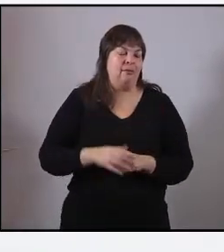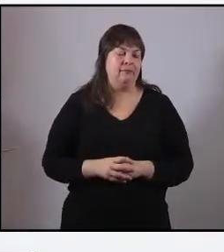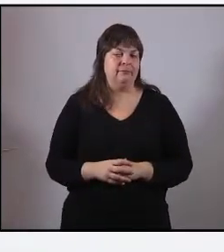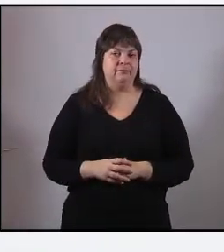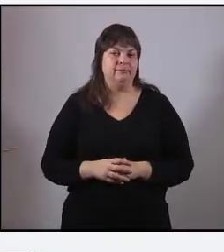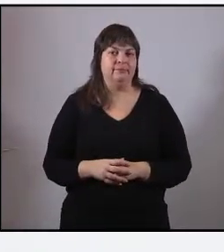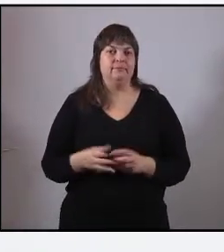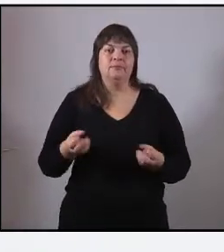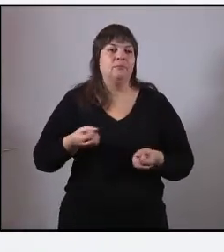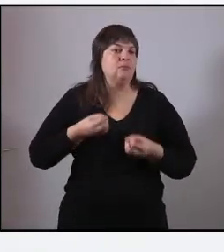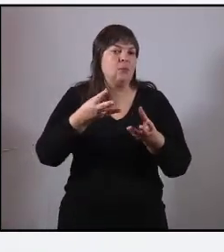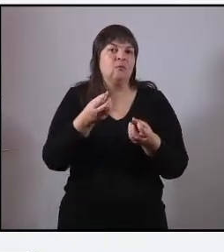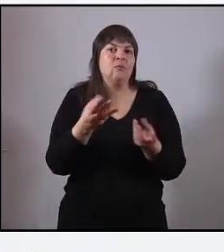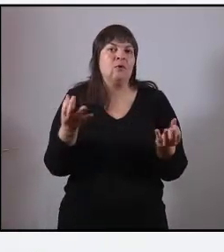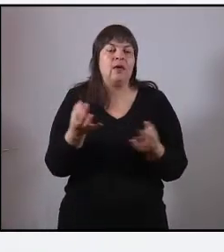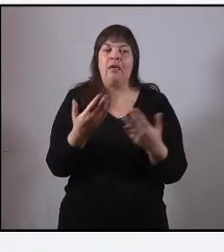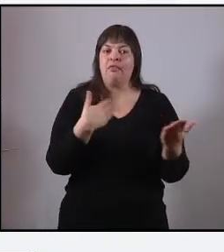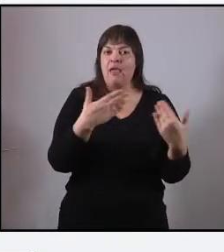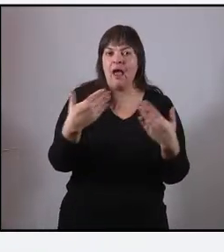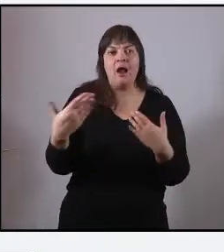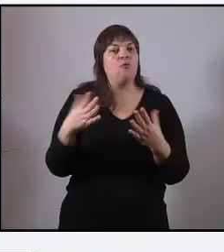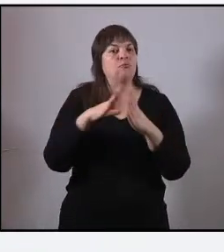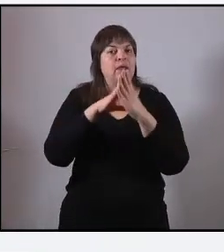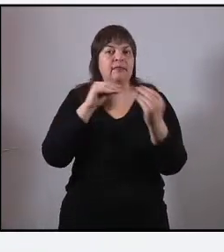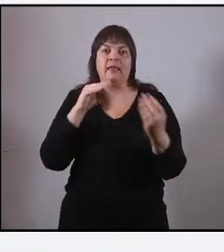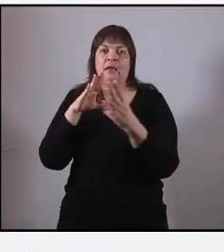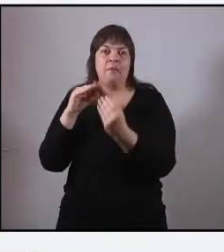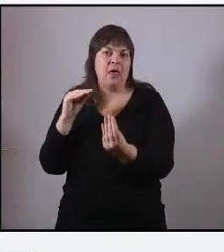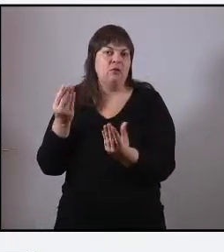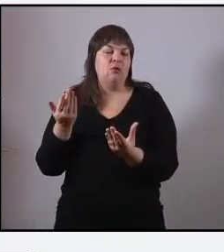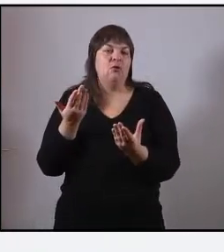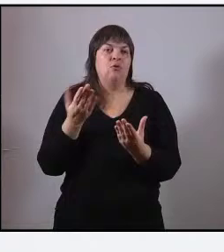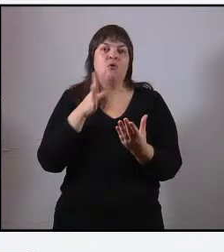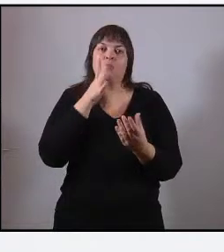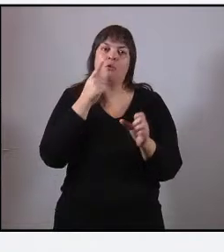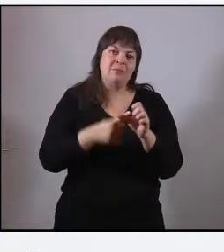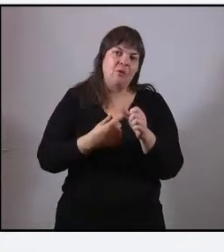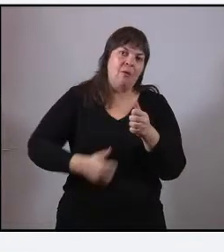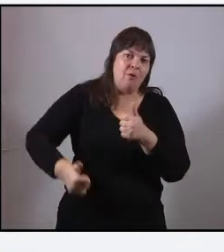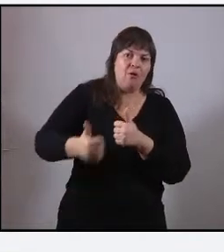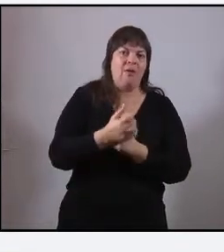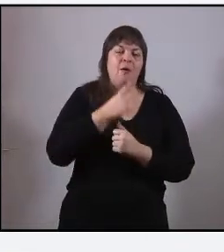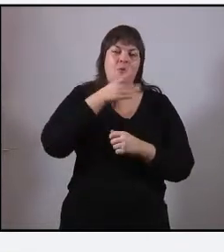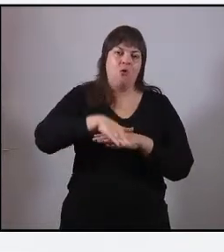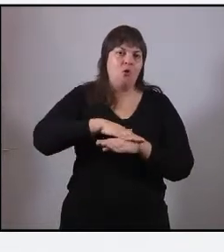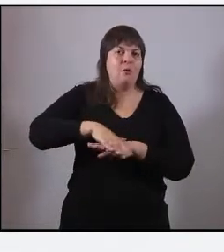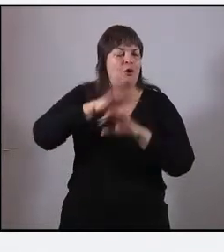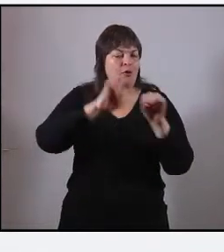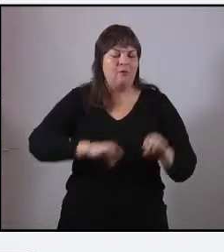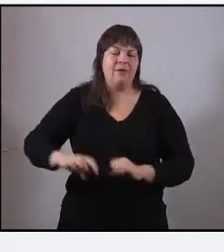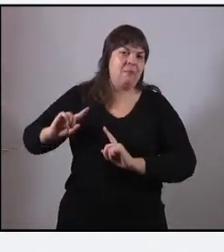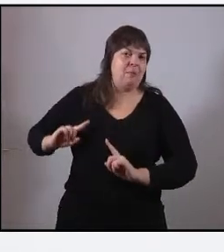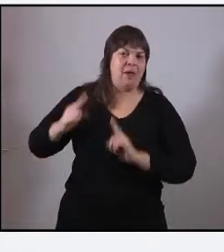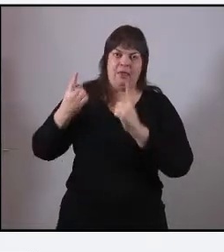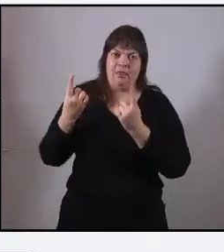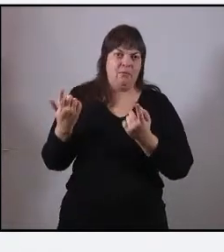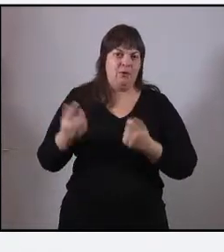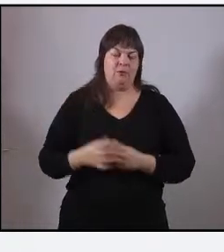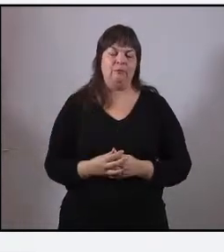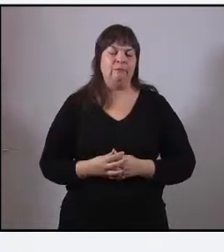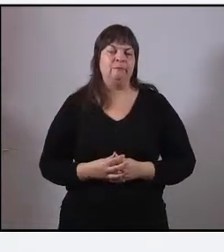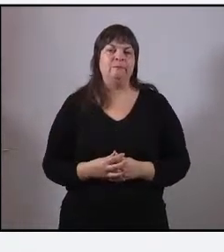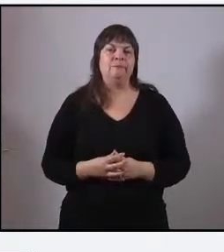manifestación absoluta de diálogo y entendimiento por el bien de Extremadura, que es lo que este Gobierno defiende desde su llegada.